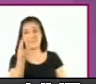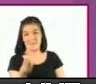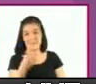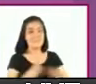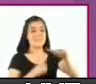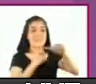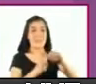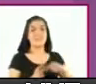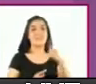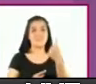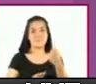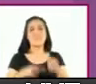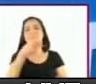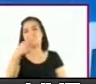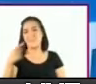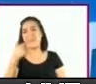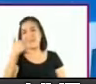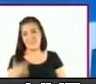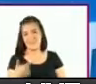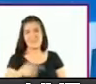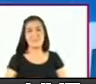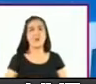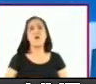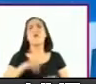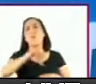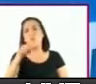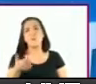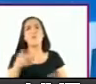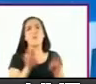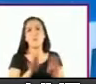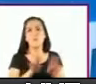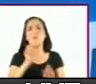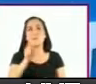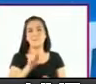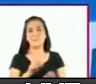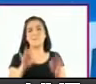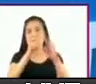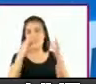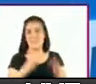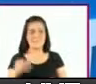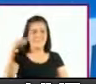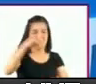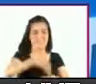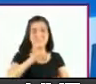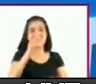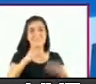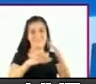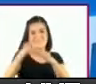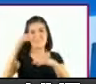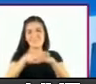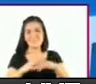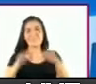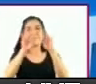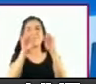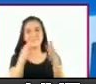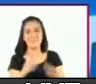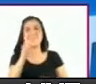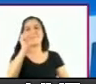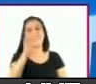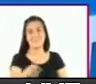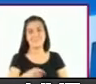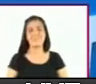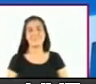2 por 3-1, es igual a 7. Otra manera de modelar el aumento de los bloques de figura en figura